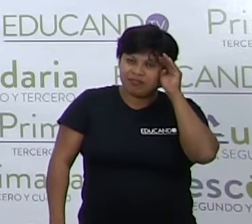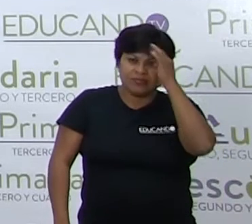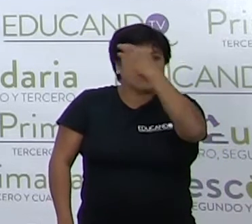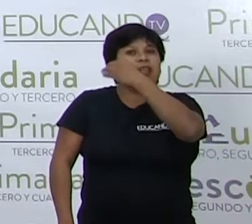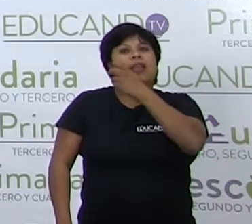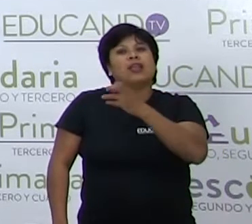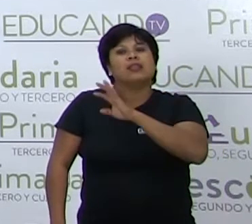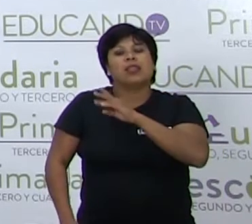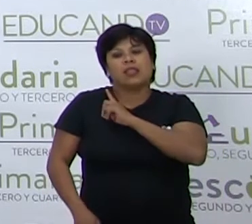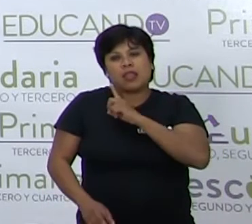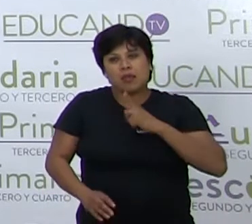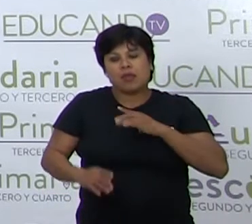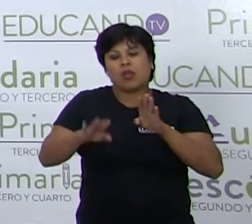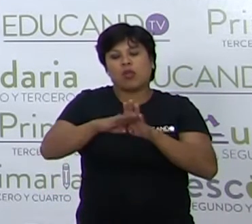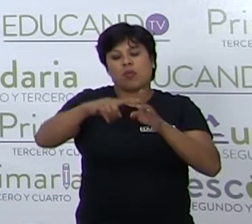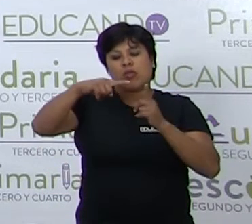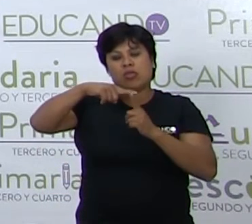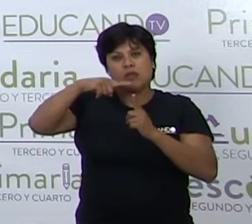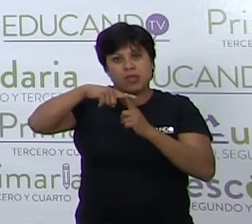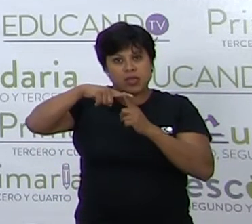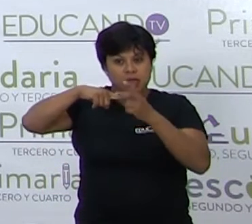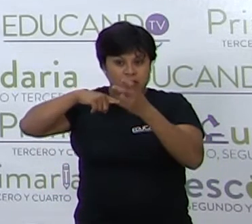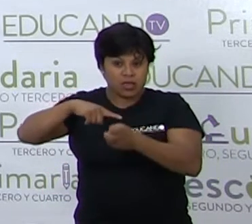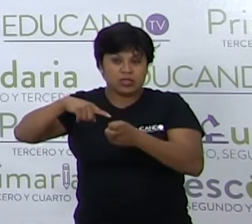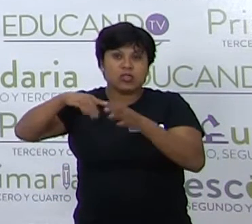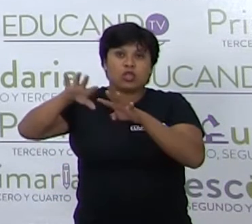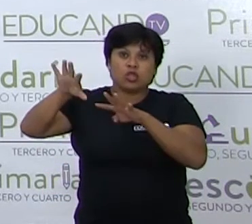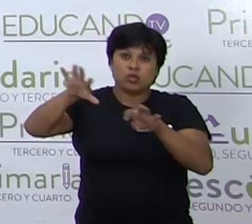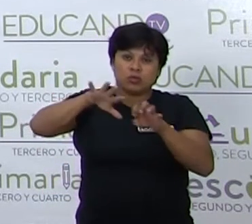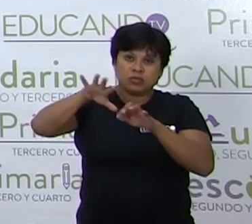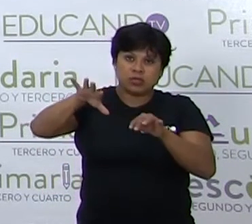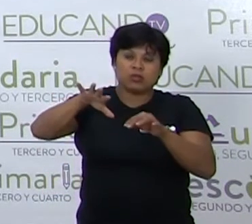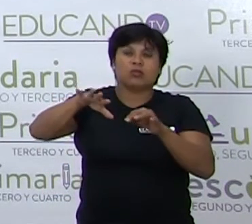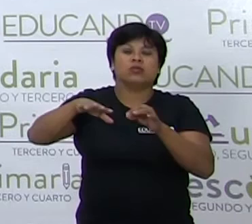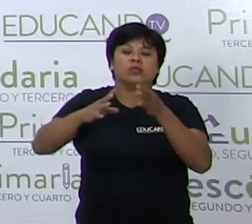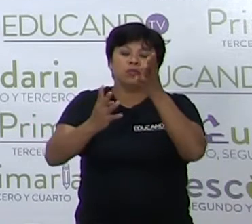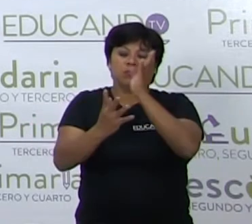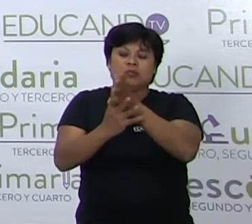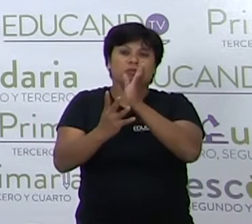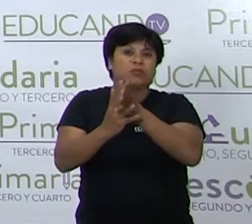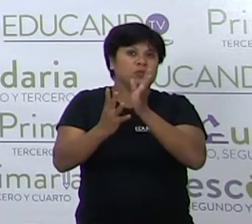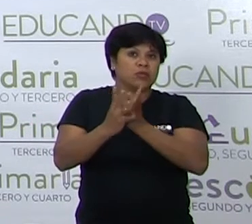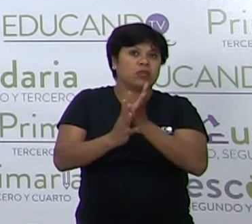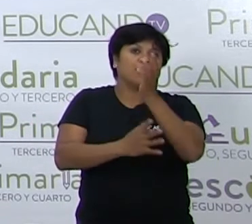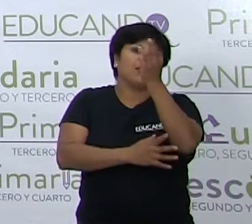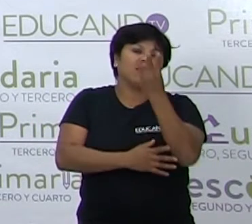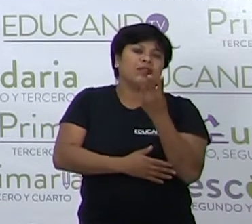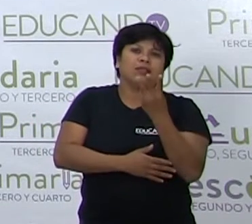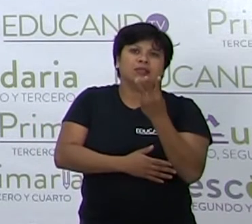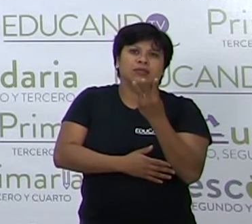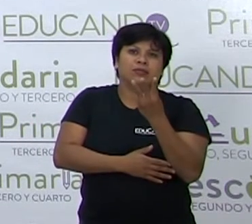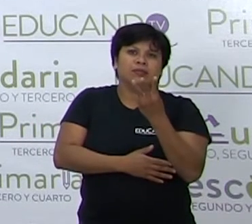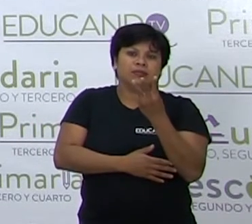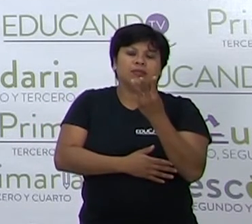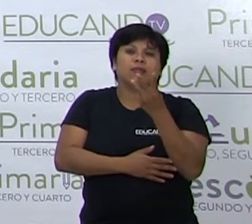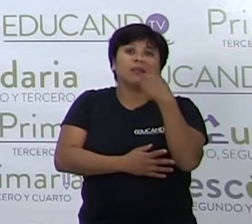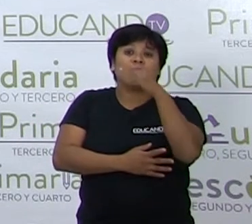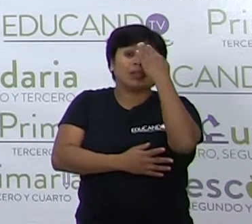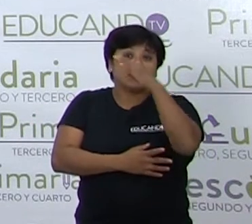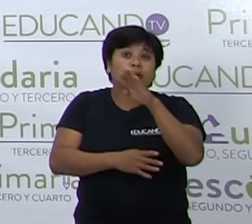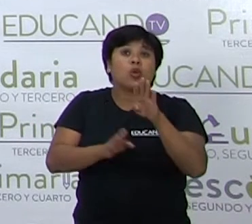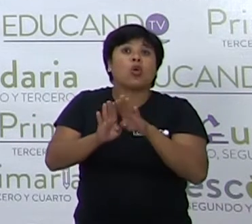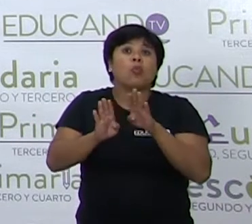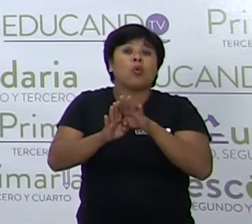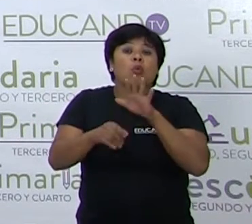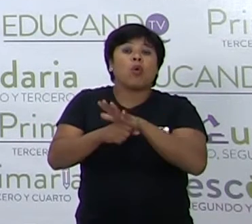Tendría que dividir estos números entre 3 para saber en qué posición